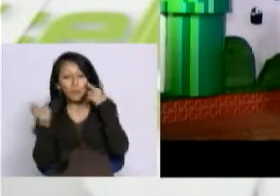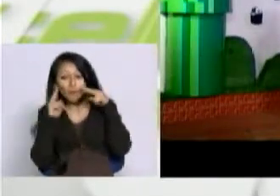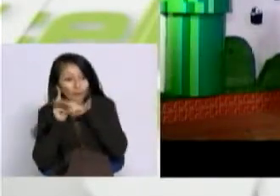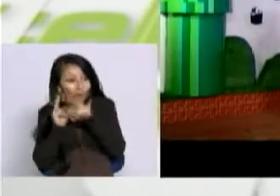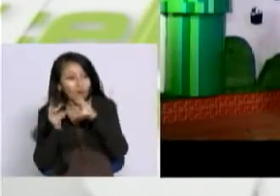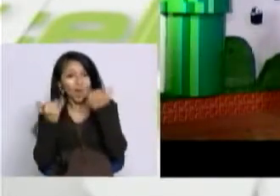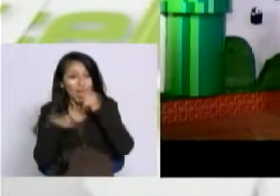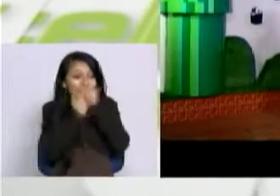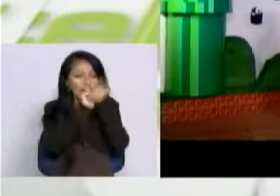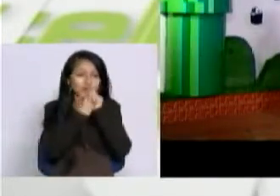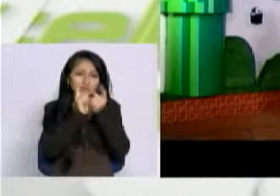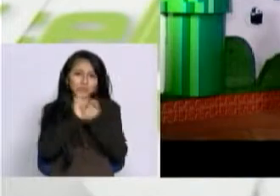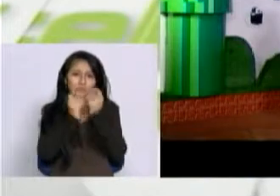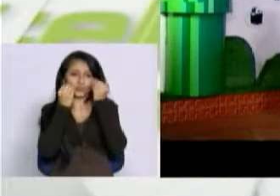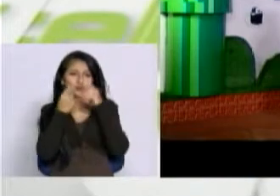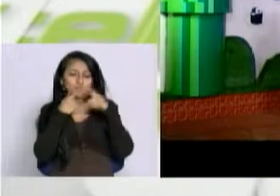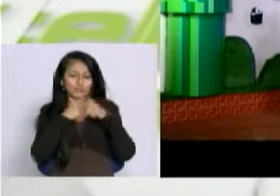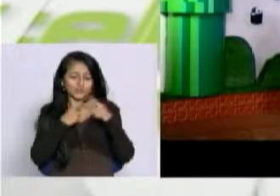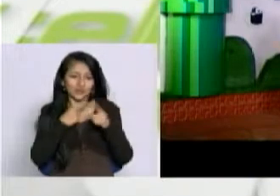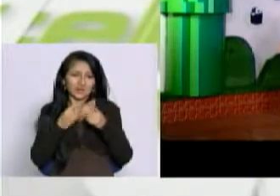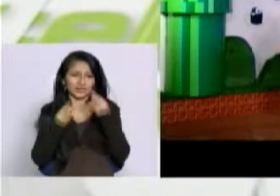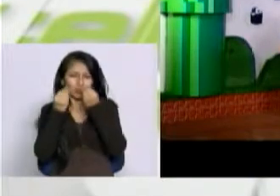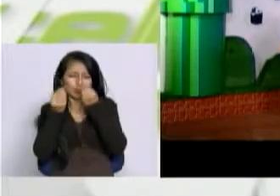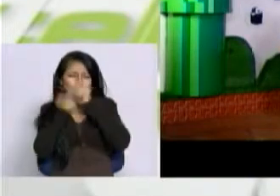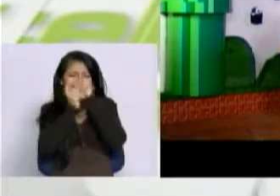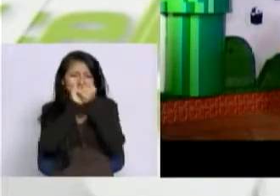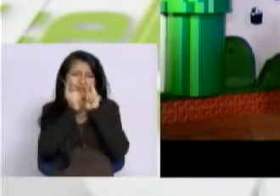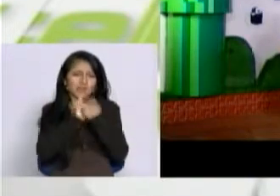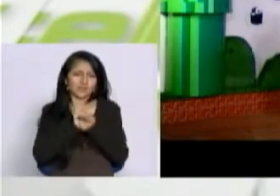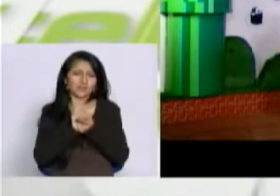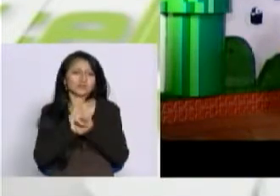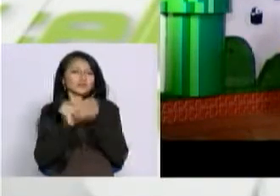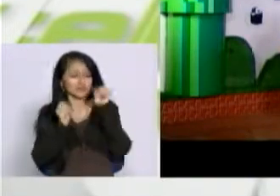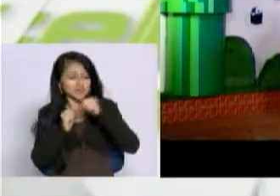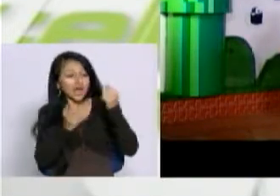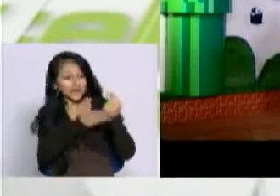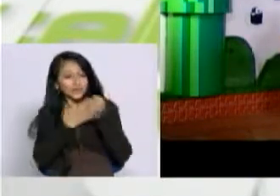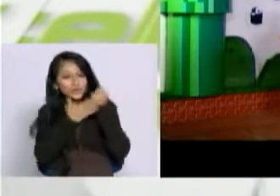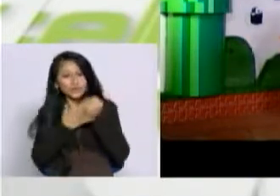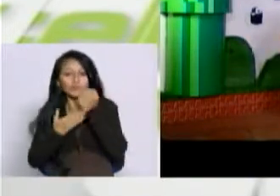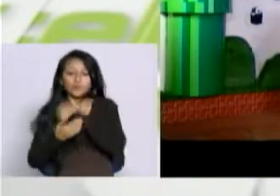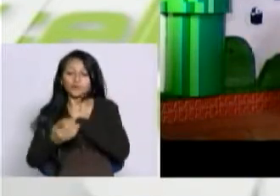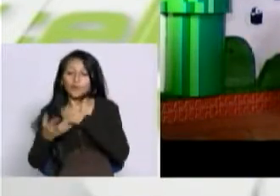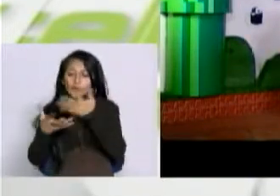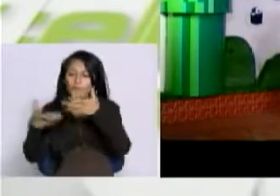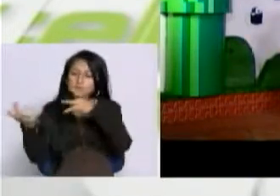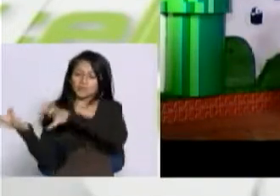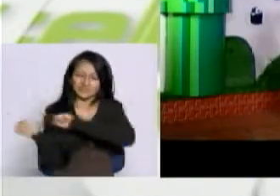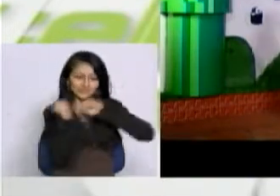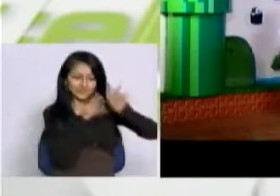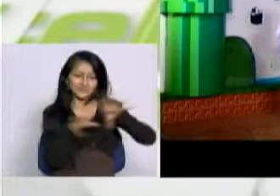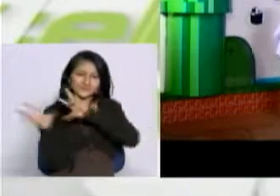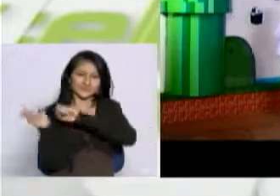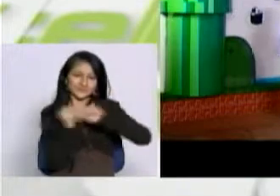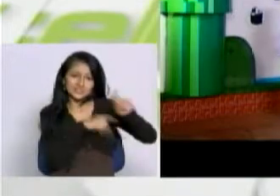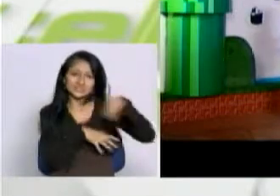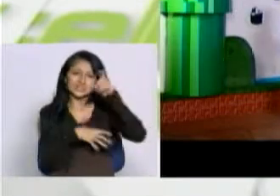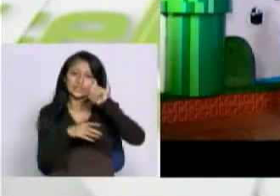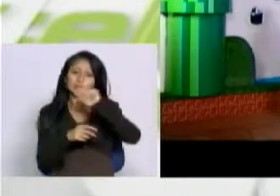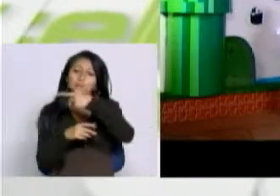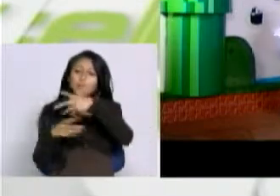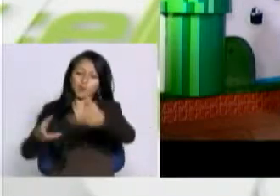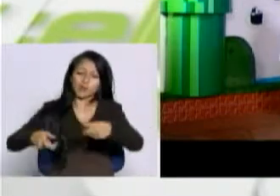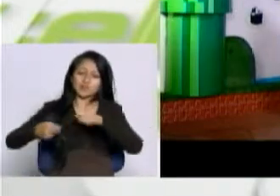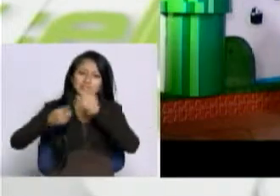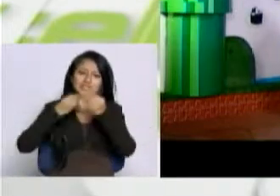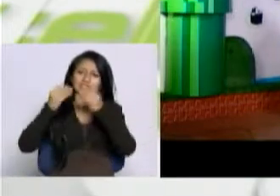se vienen muchos cambios? Viene el cambio de cerito, más bien ¿cambios? Vamos a dar. Sí, sí, Mari, ayude. Ayude, empiece a sacar las cosas, vea. Ayude con esto primero, que tenemos que